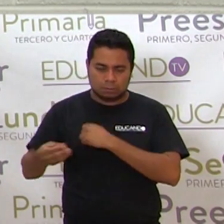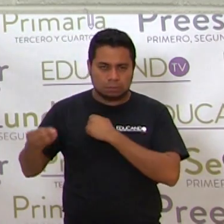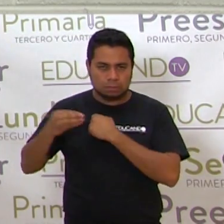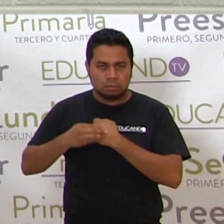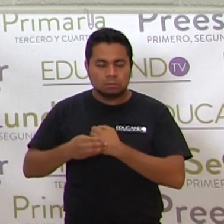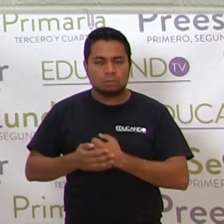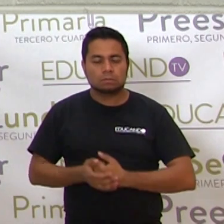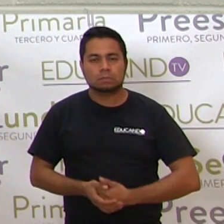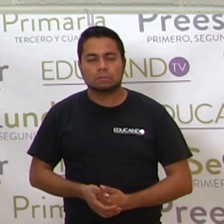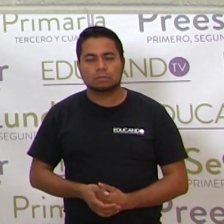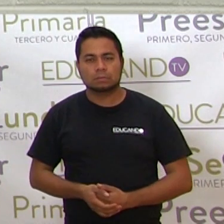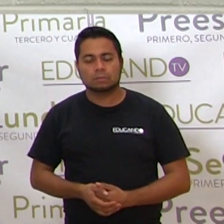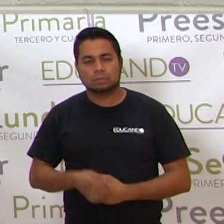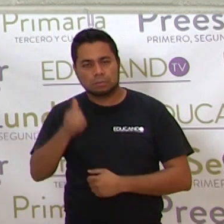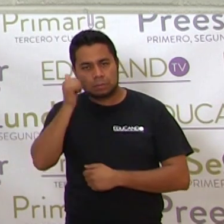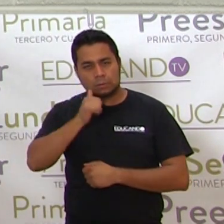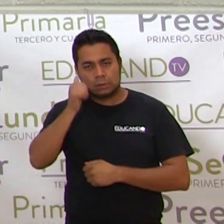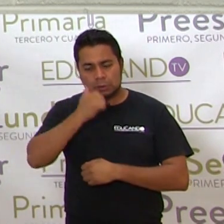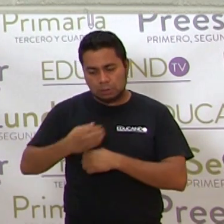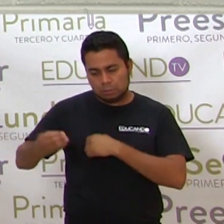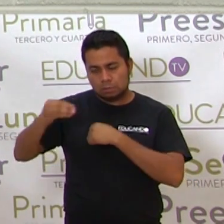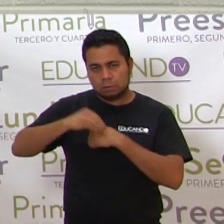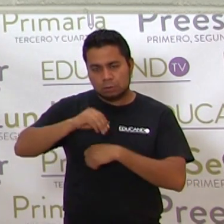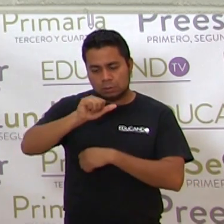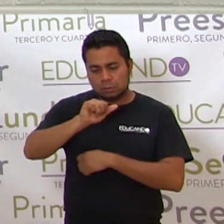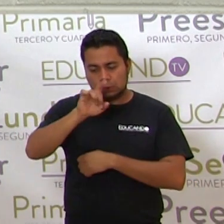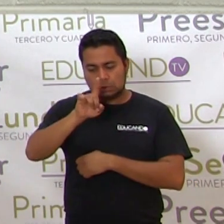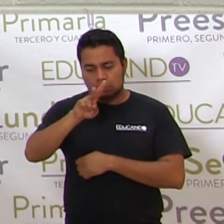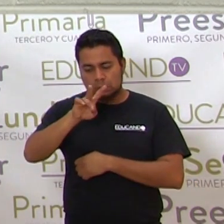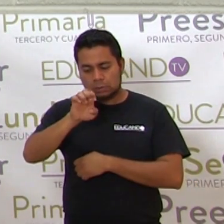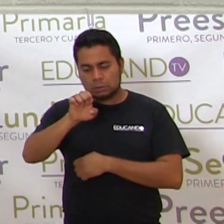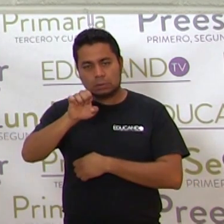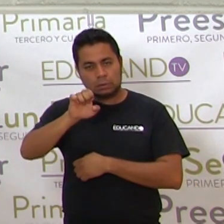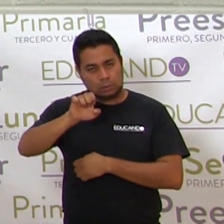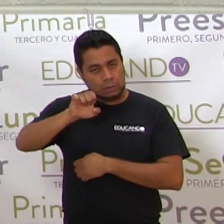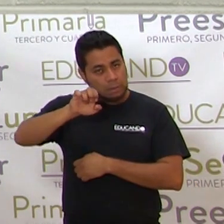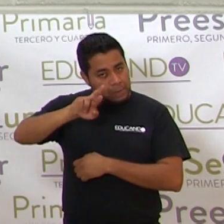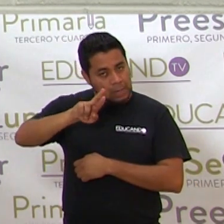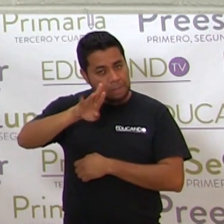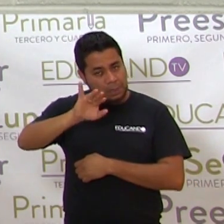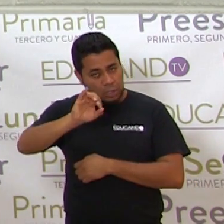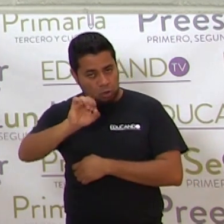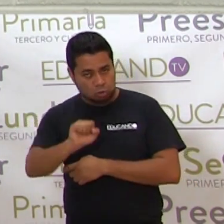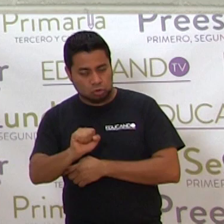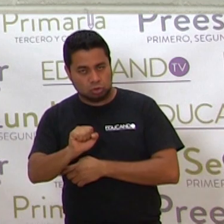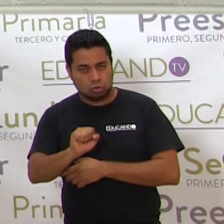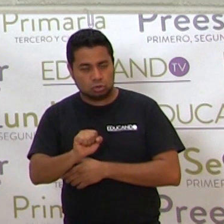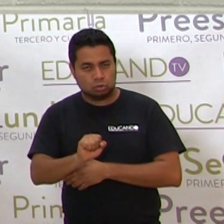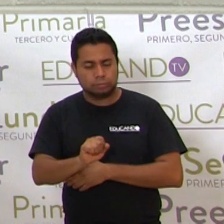bien, de adverbios. Bien, mucha atención. Los